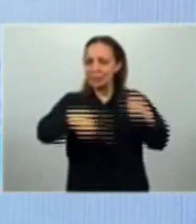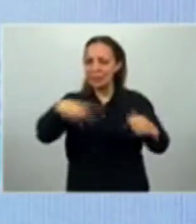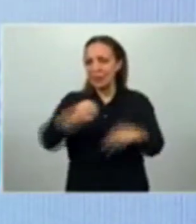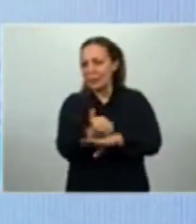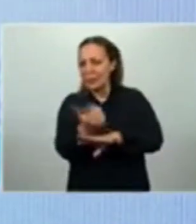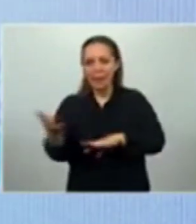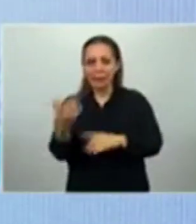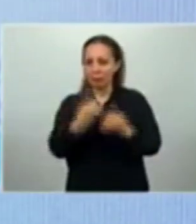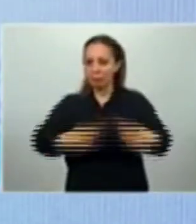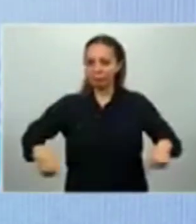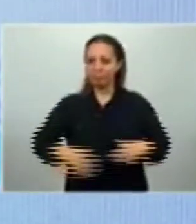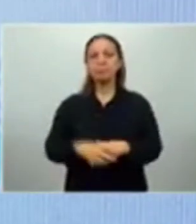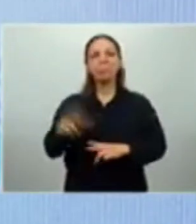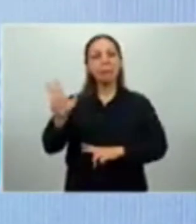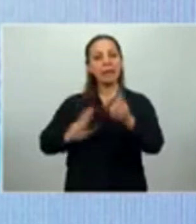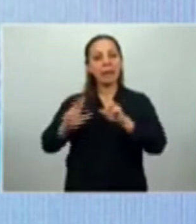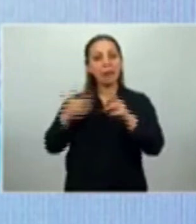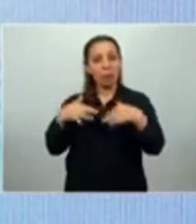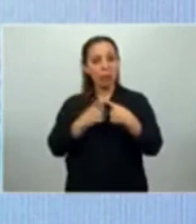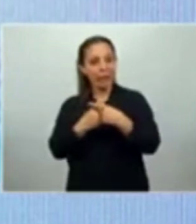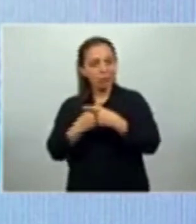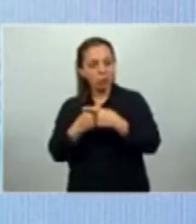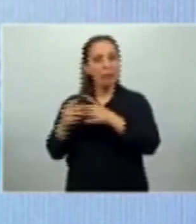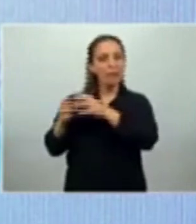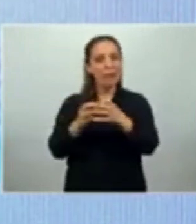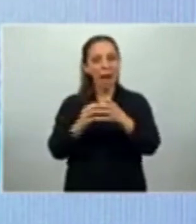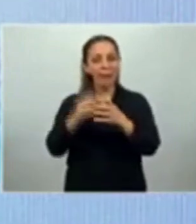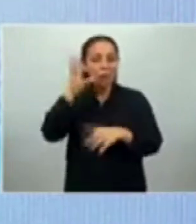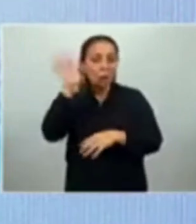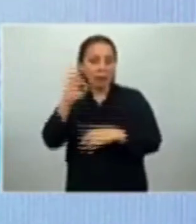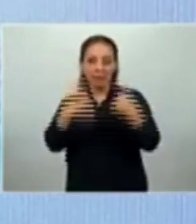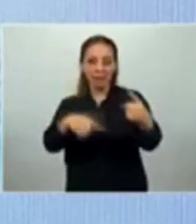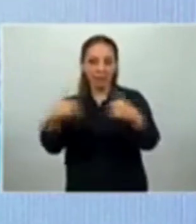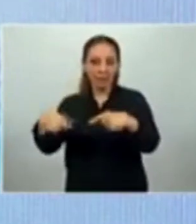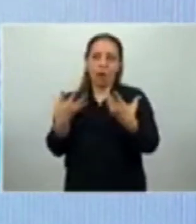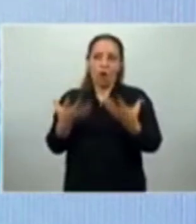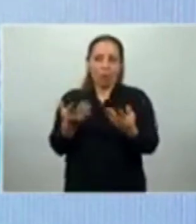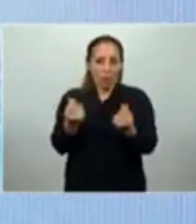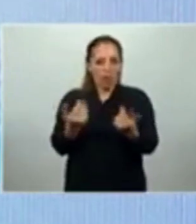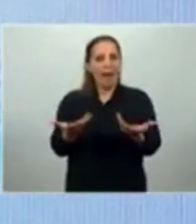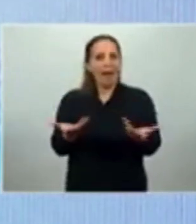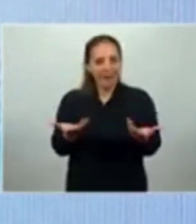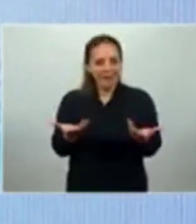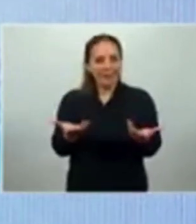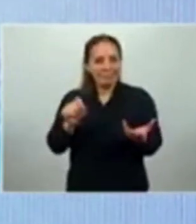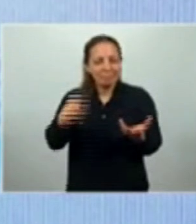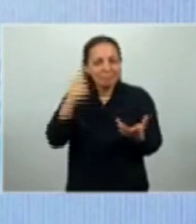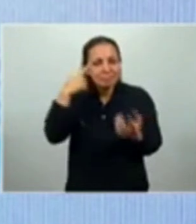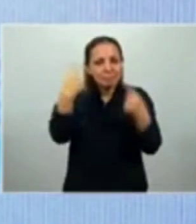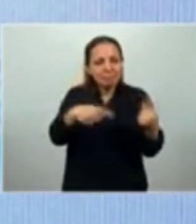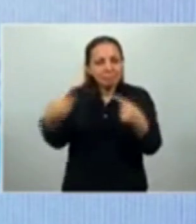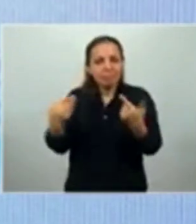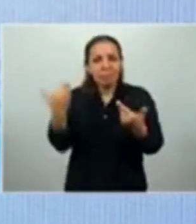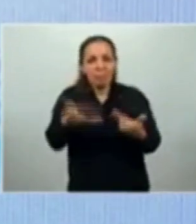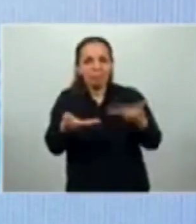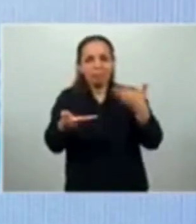Me han contado que hubo discusión, que hubo debate, que hubo posturas distintas. Por supuesto que bienvenidas esas posturas diferentes y